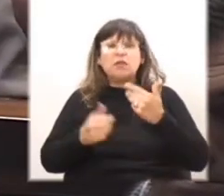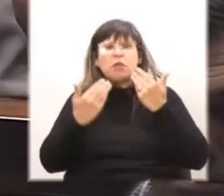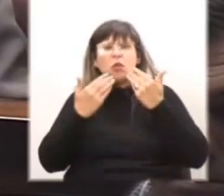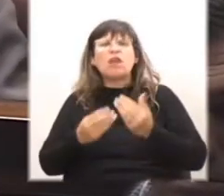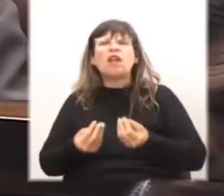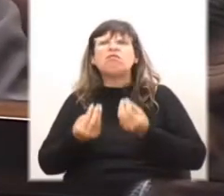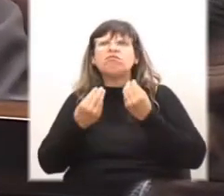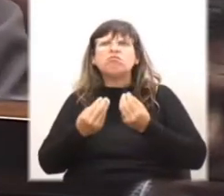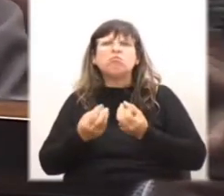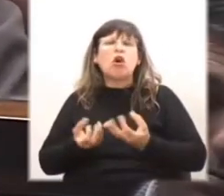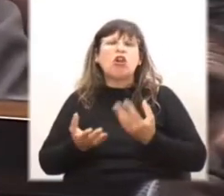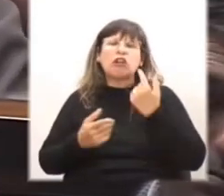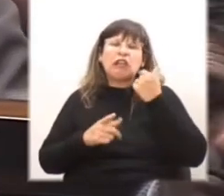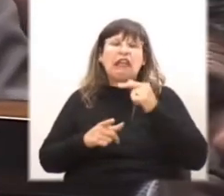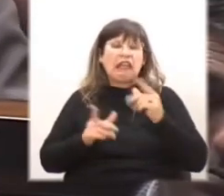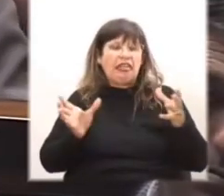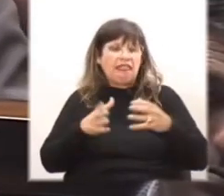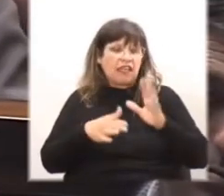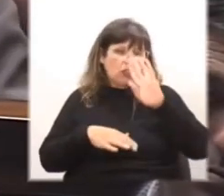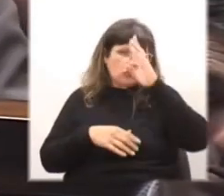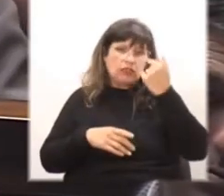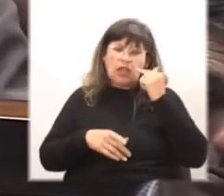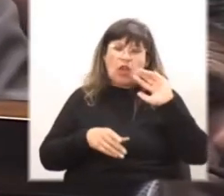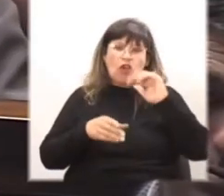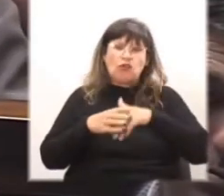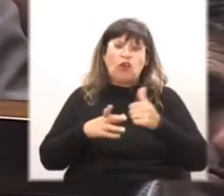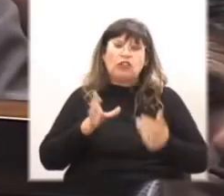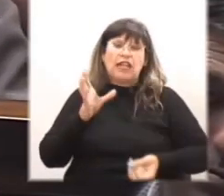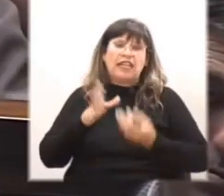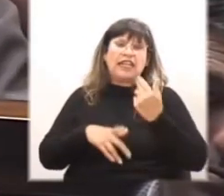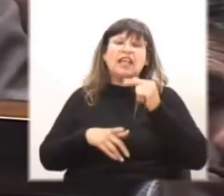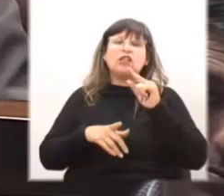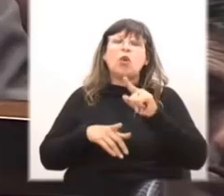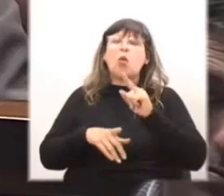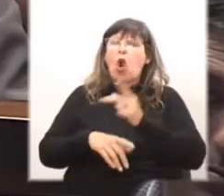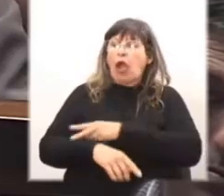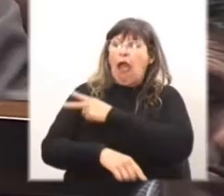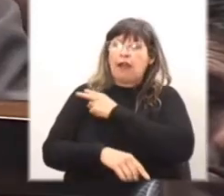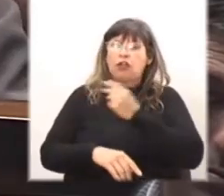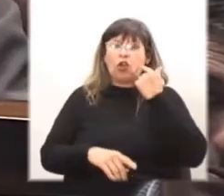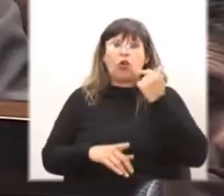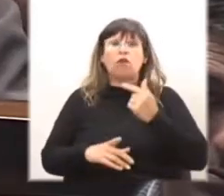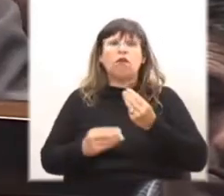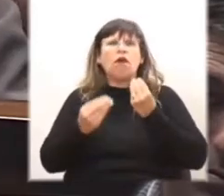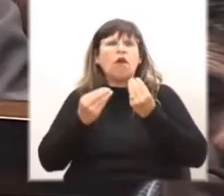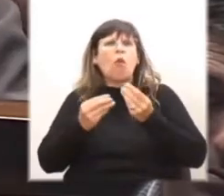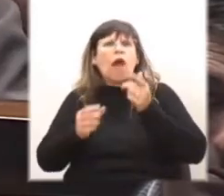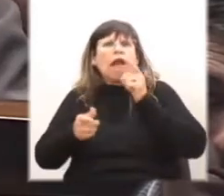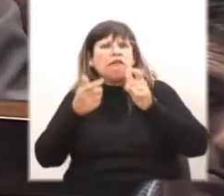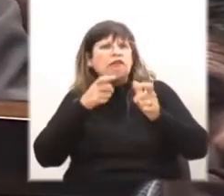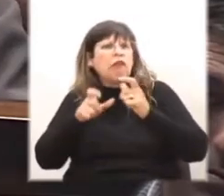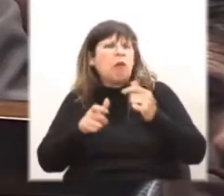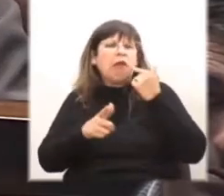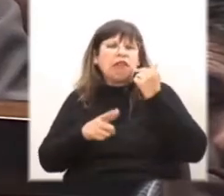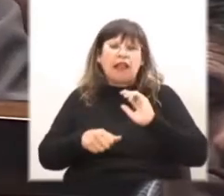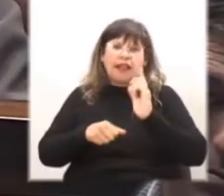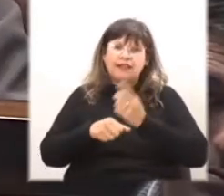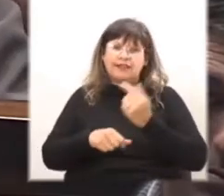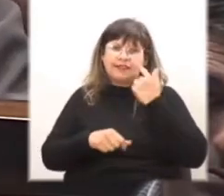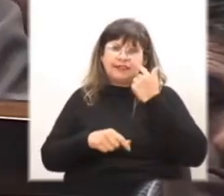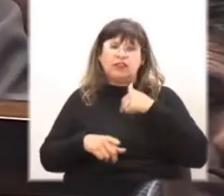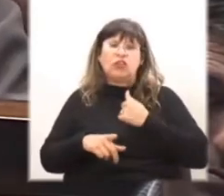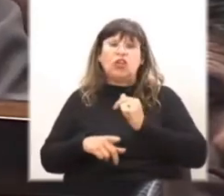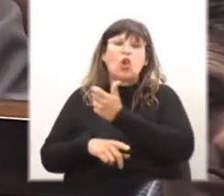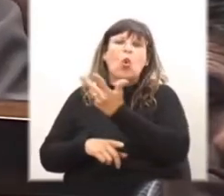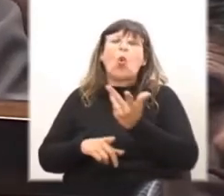llevó a la delegación del Uruguay votar la creación de nuevos cargos, qué fundamenta esa decisión y cuántos cargos